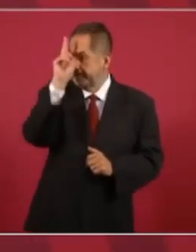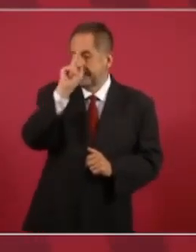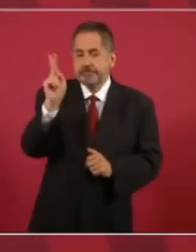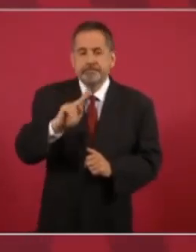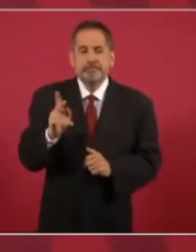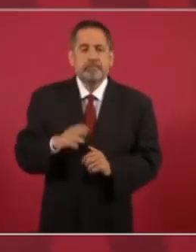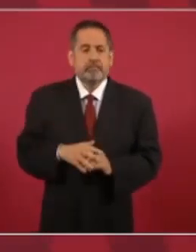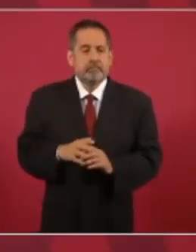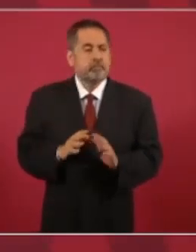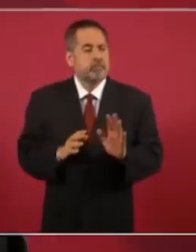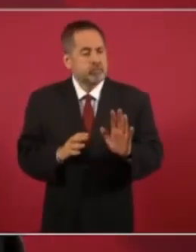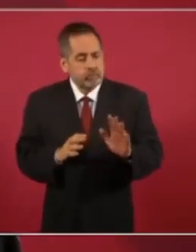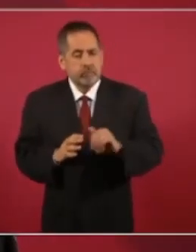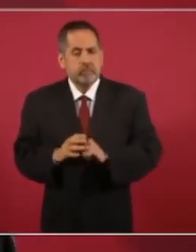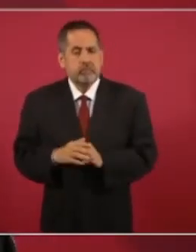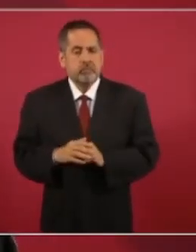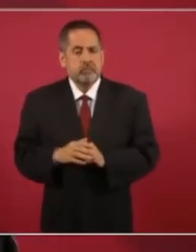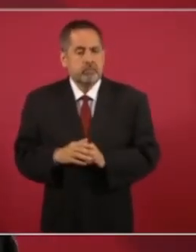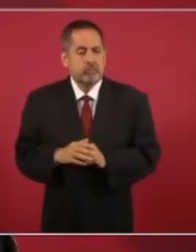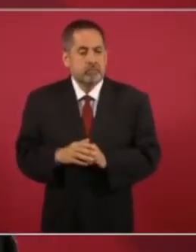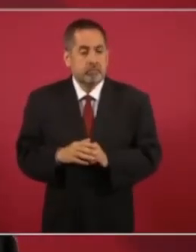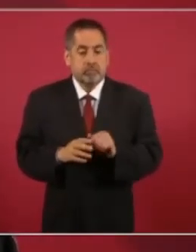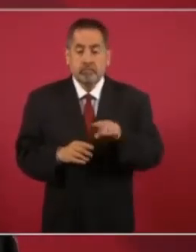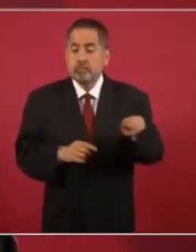vamos nosotros a mandar las armas,